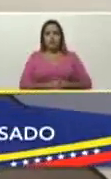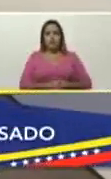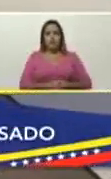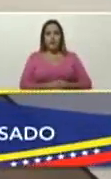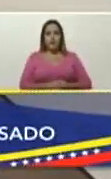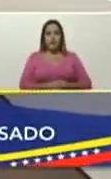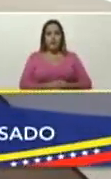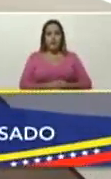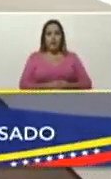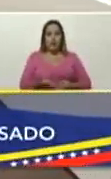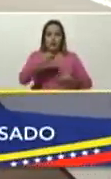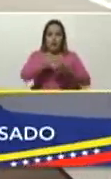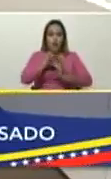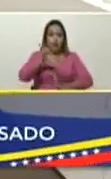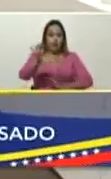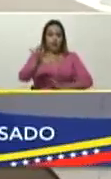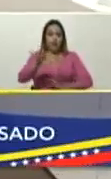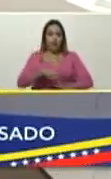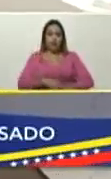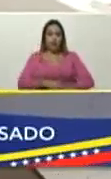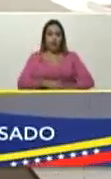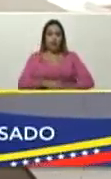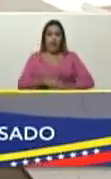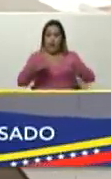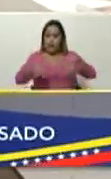en la patria como tal, en el país.